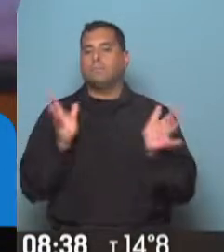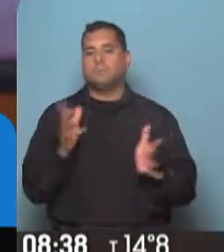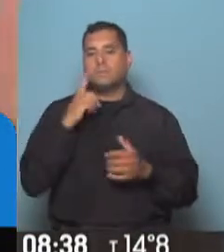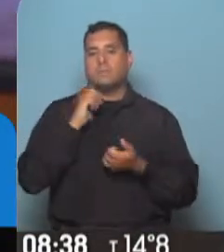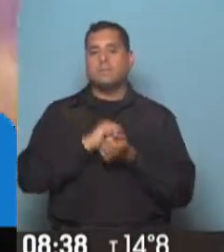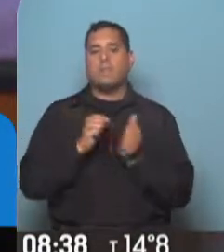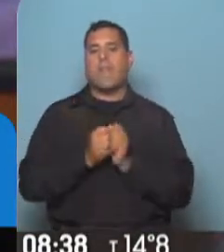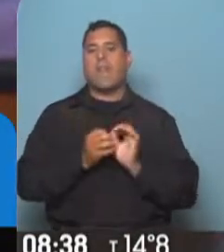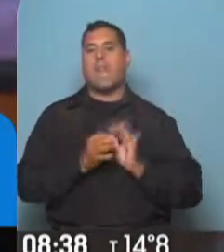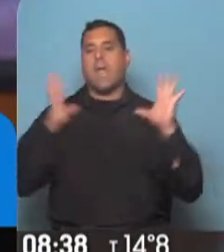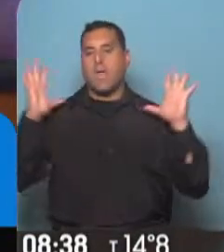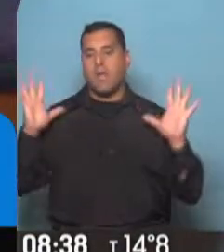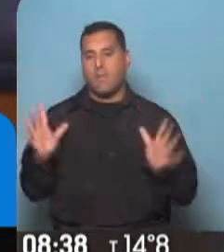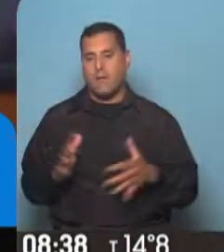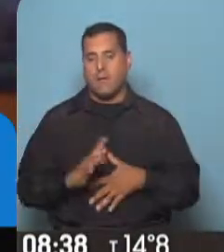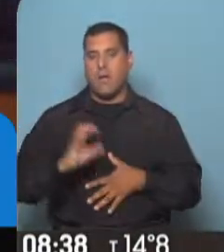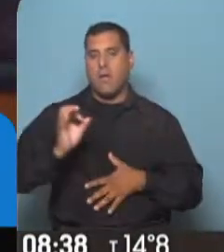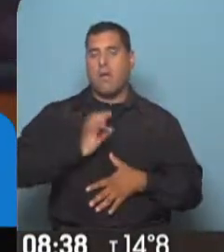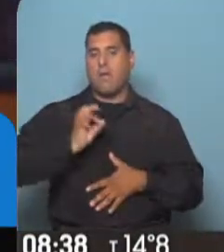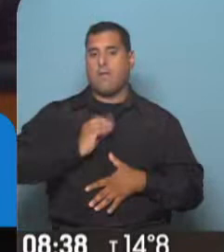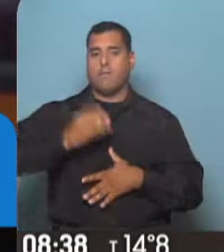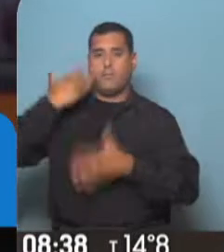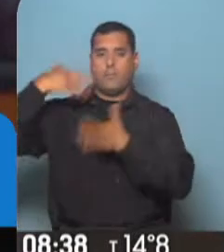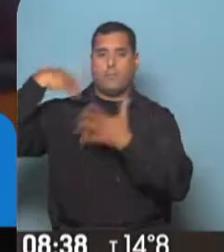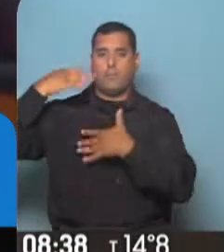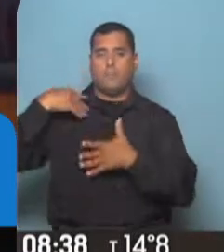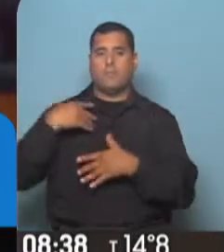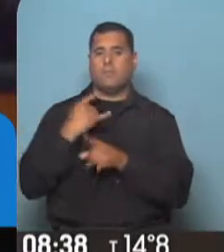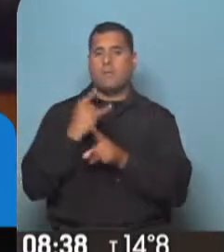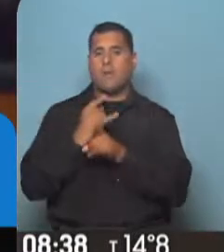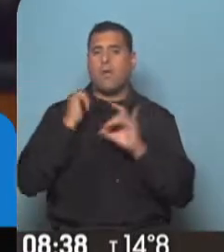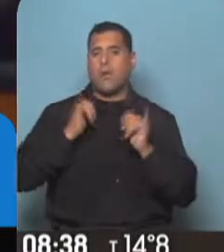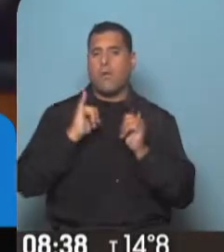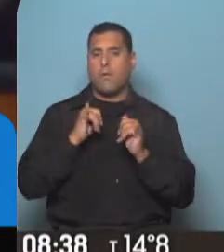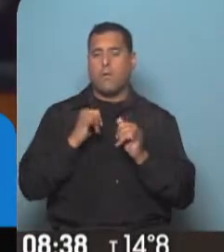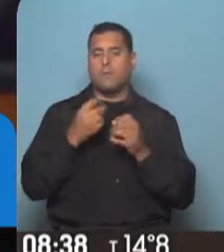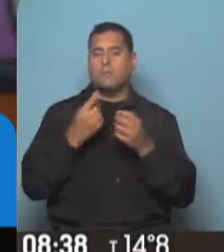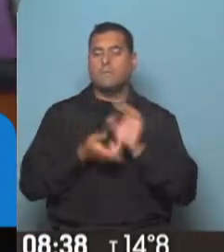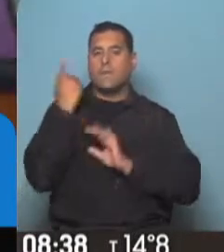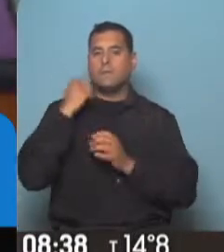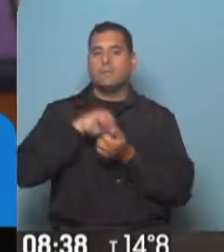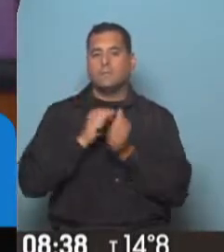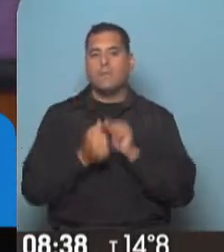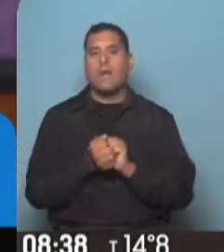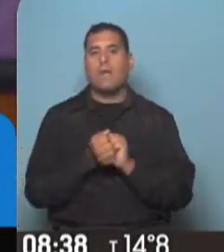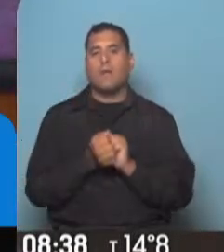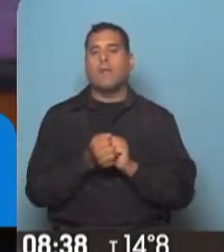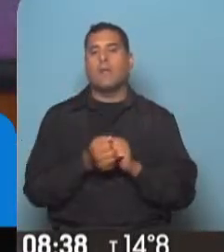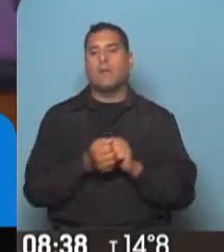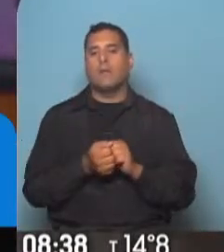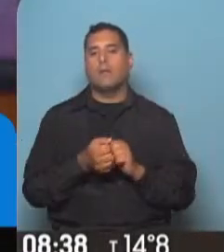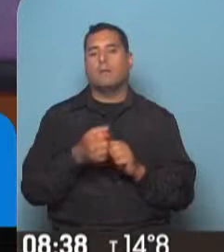este en años anteriores era muy frecuente que los adolescentes tuvieran su inicio sexual con